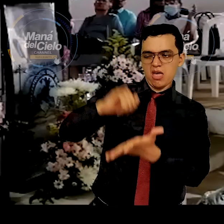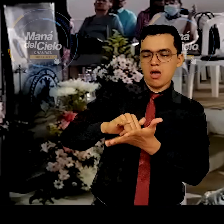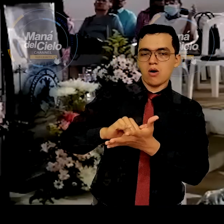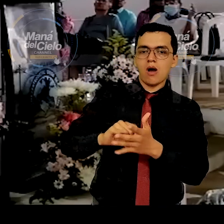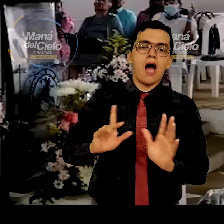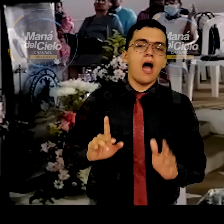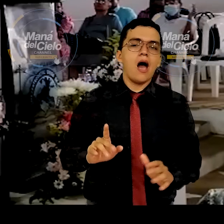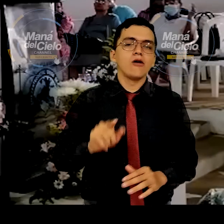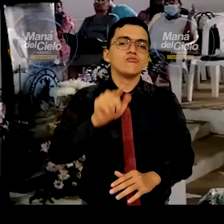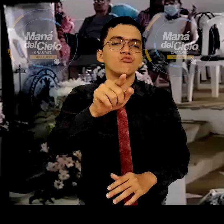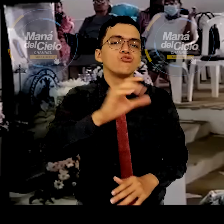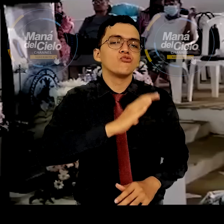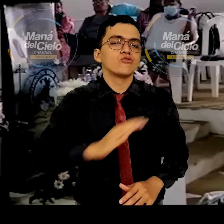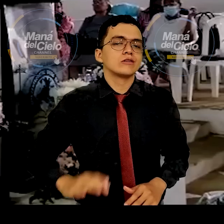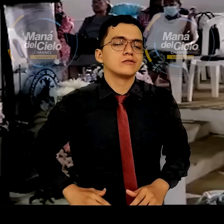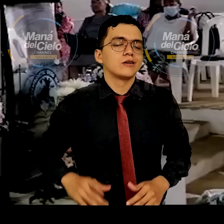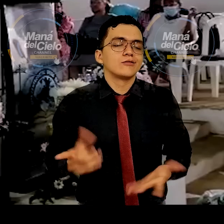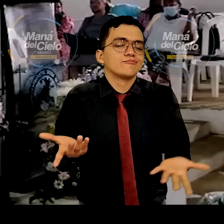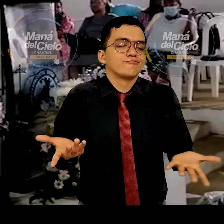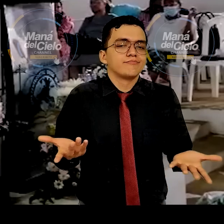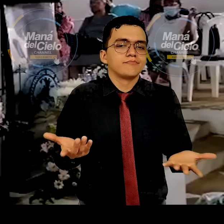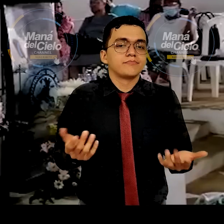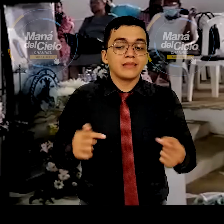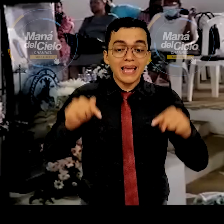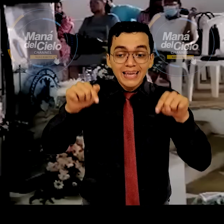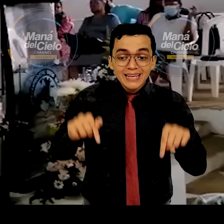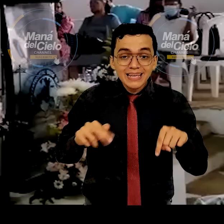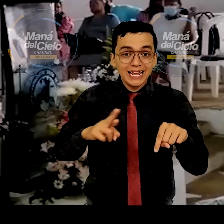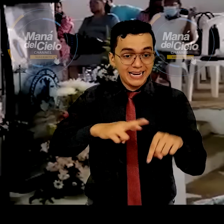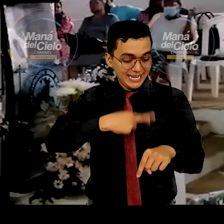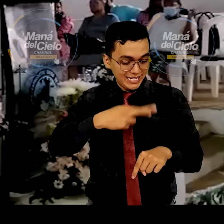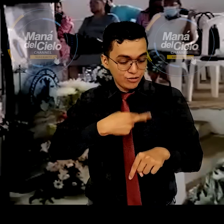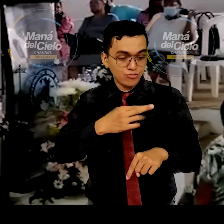Porque esta religión empieza con un milagro.